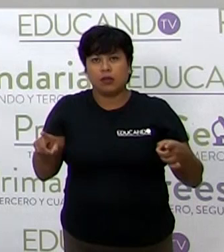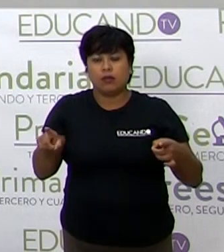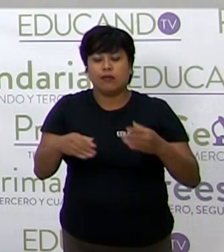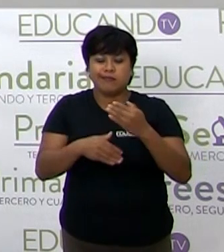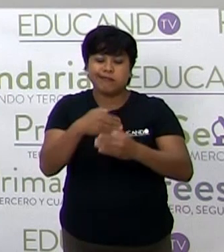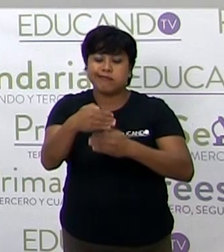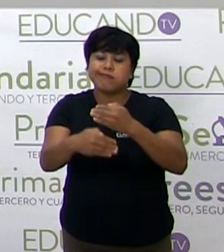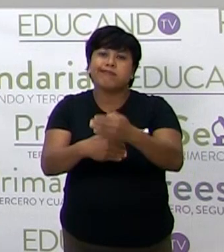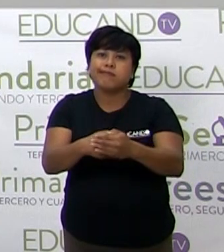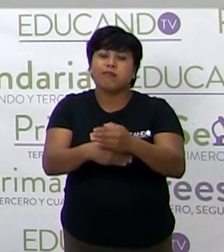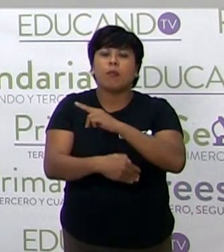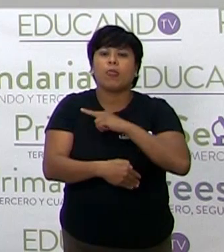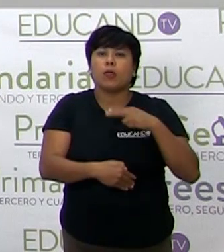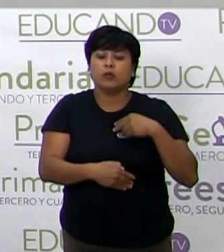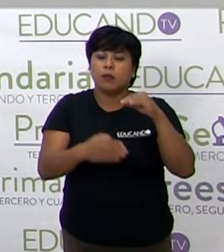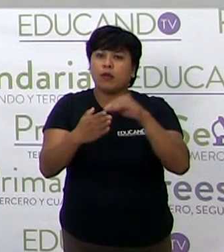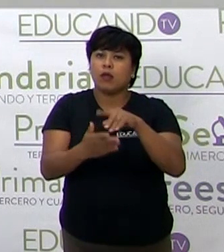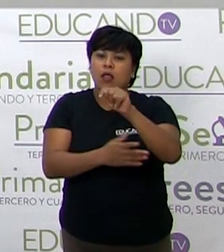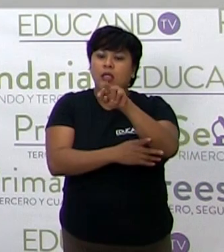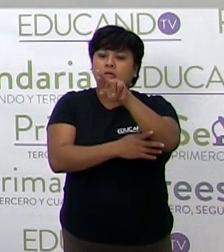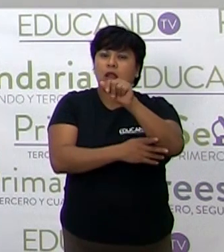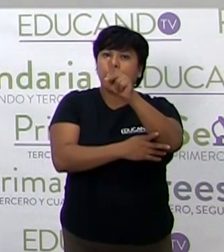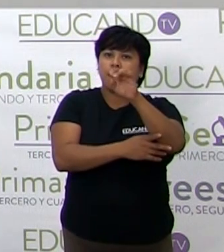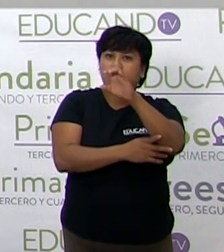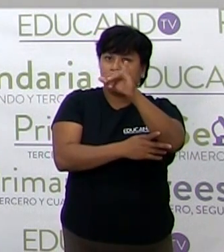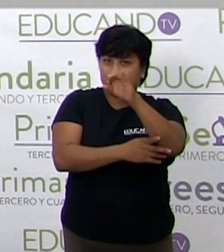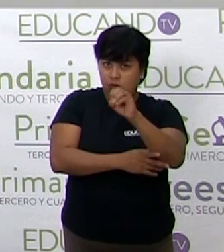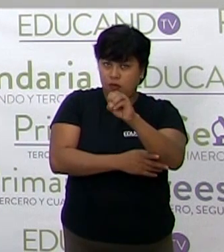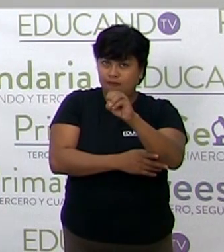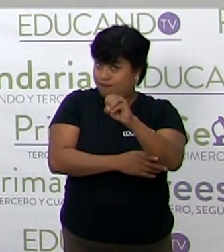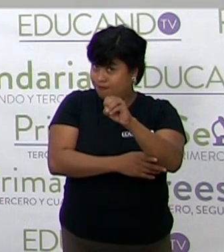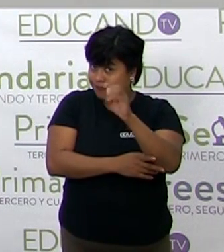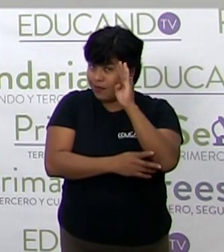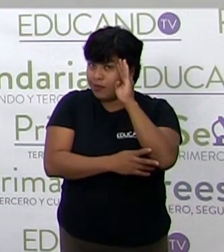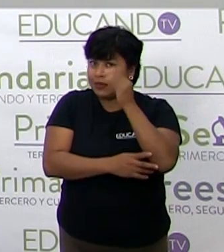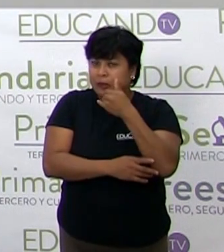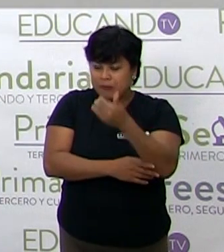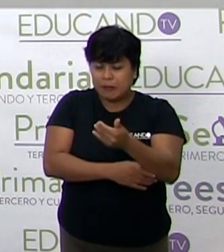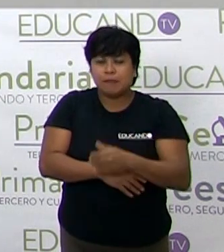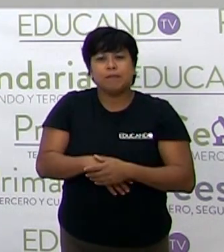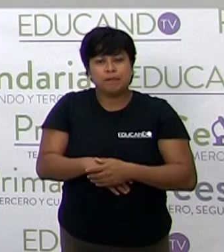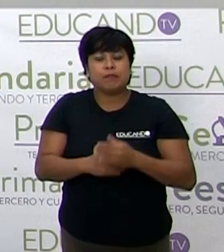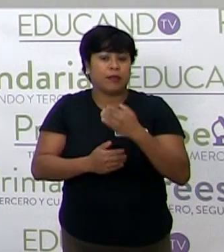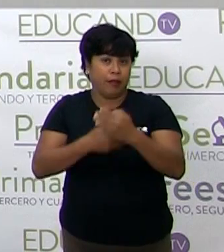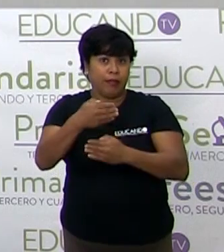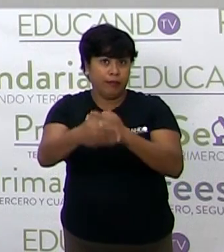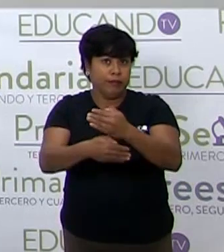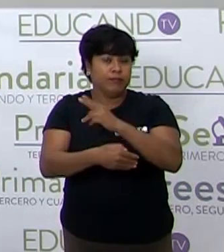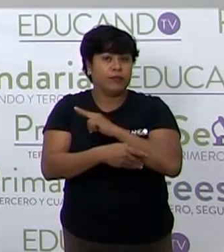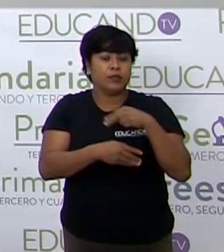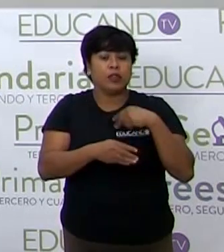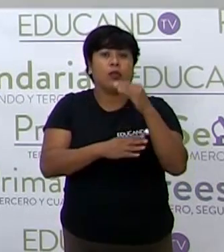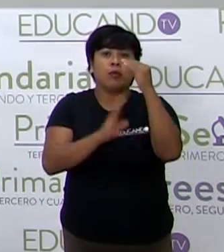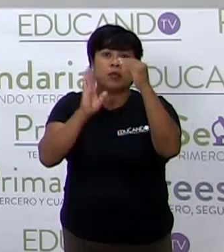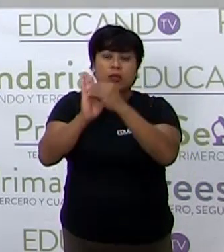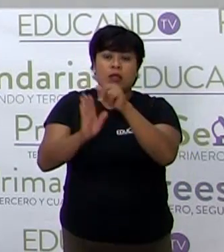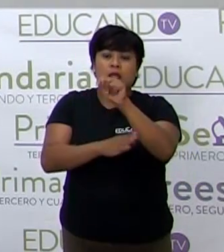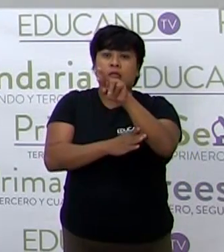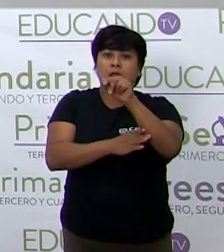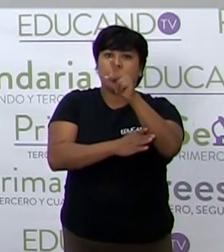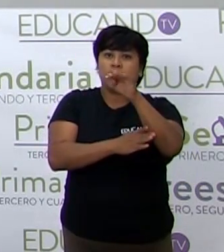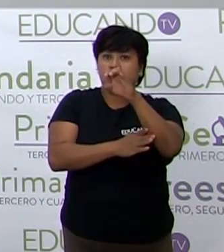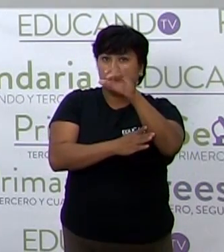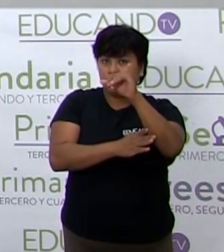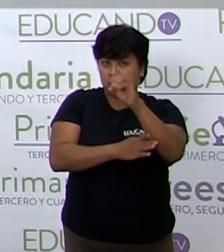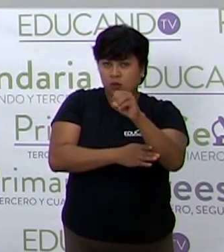vamos a poner ahí unos trapecios. ¿Les parece? Adelante. Vamos a poner un primer trapecio, que es